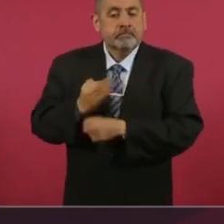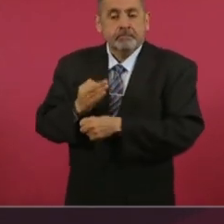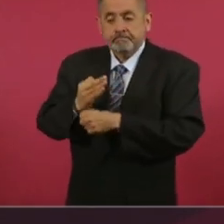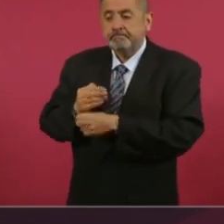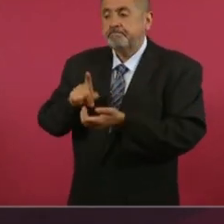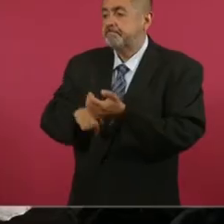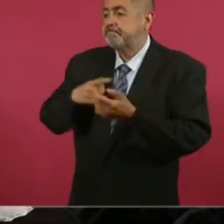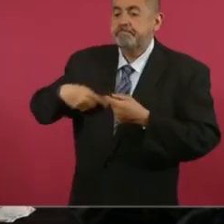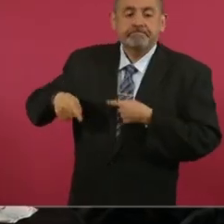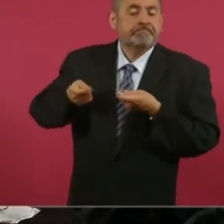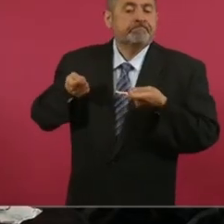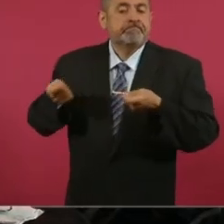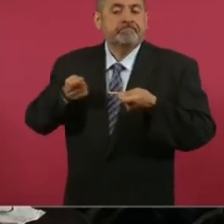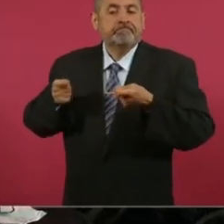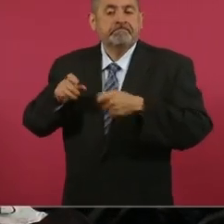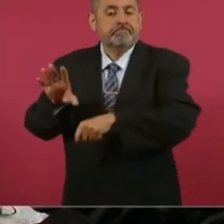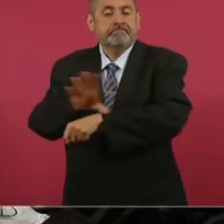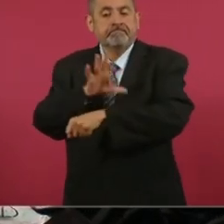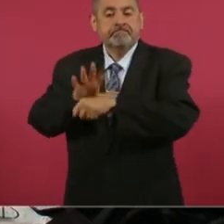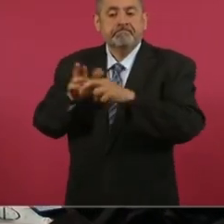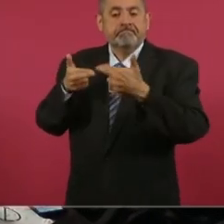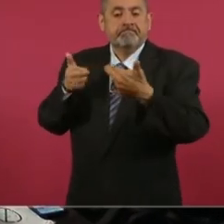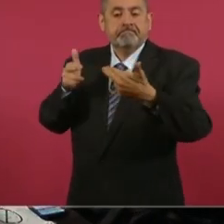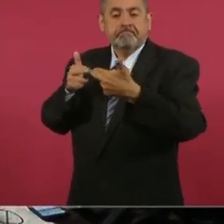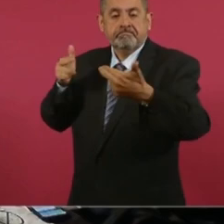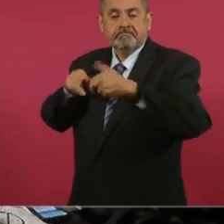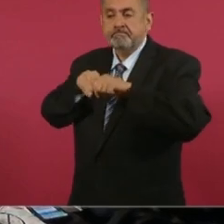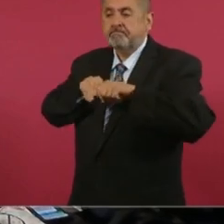el control de todas las líneas de distribución.